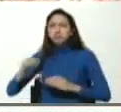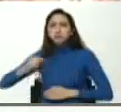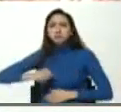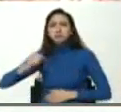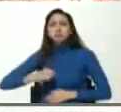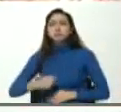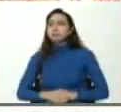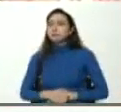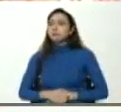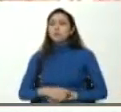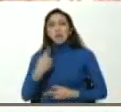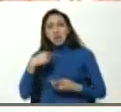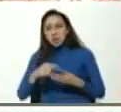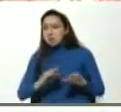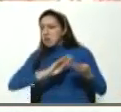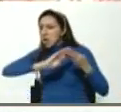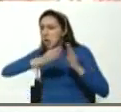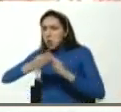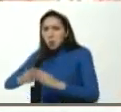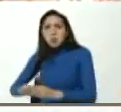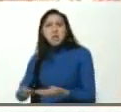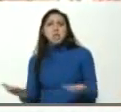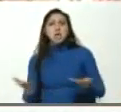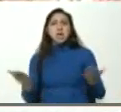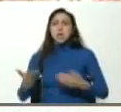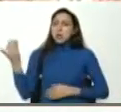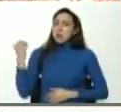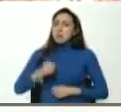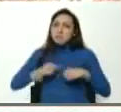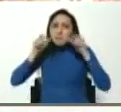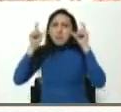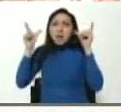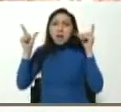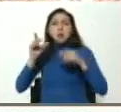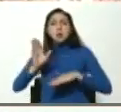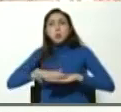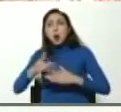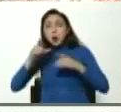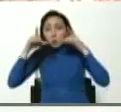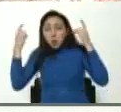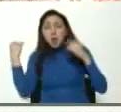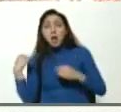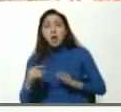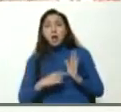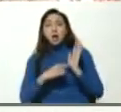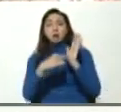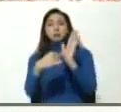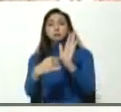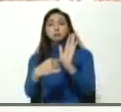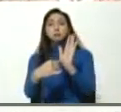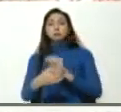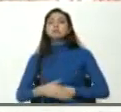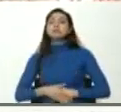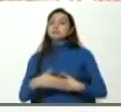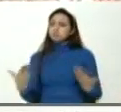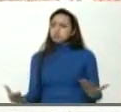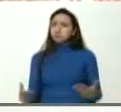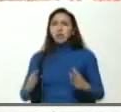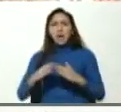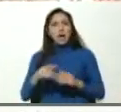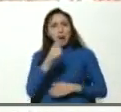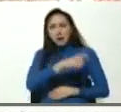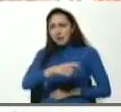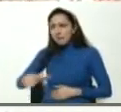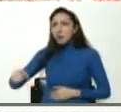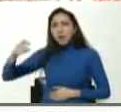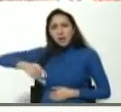complejos habitacionales impresionantes que hay en la guaira me dio vivienda a miles de hogares